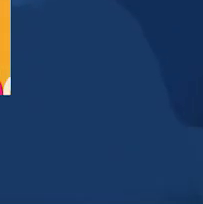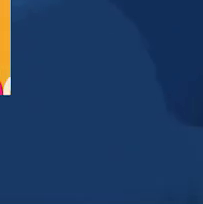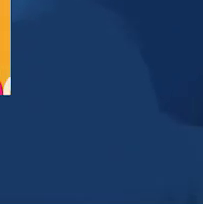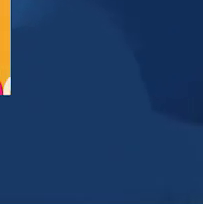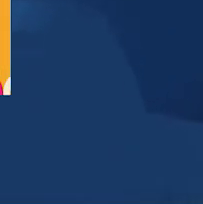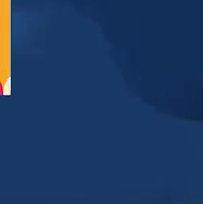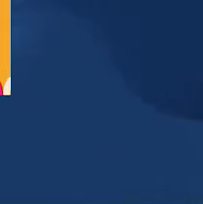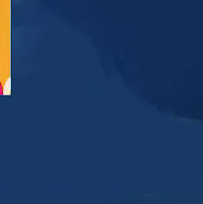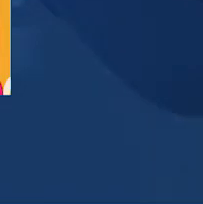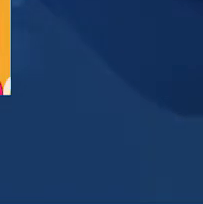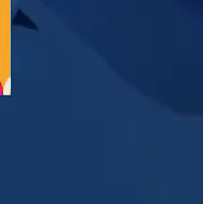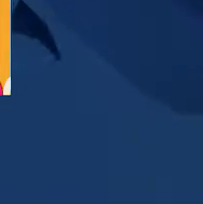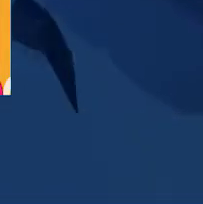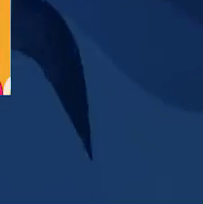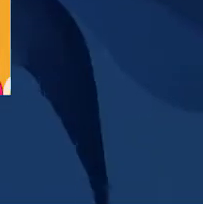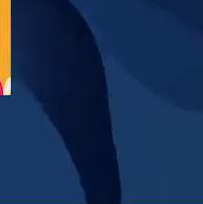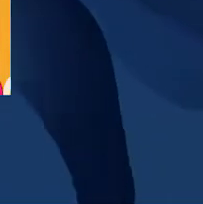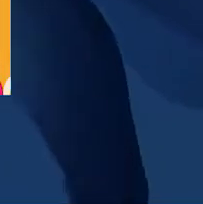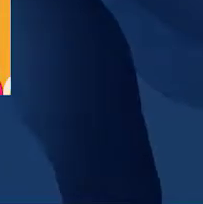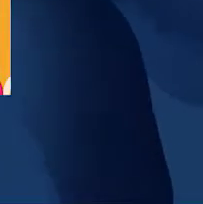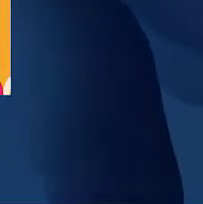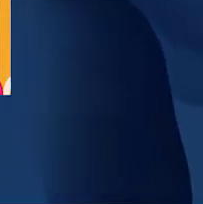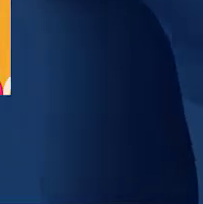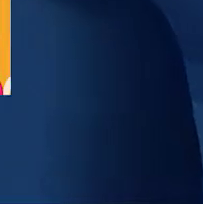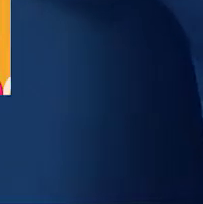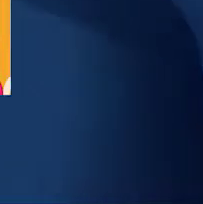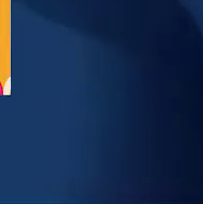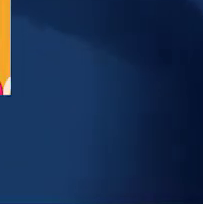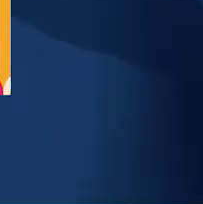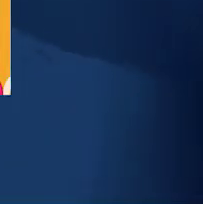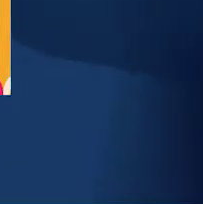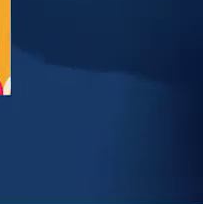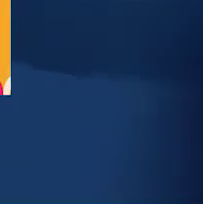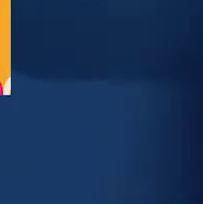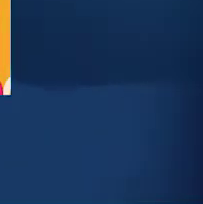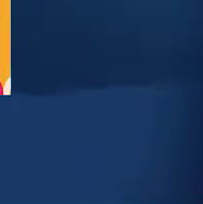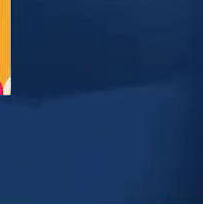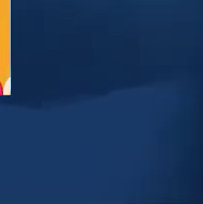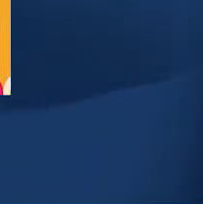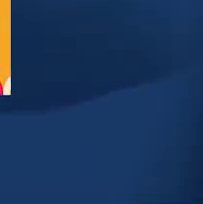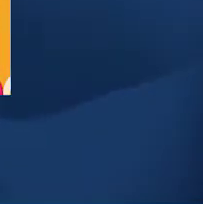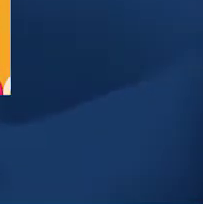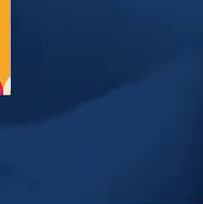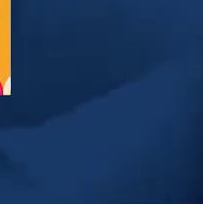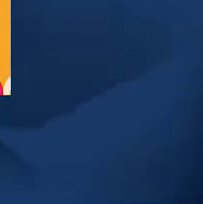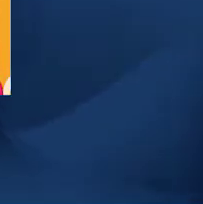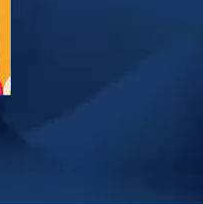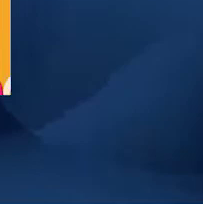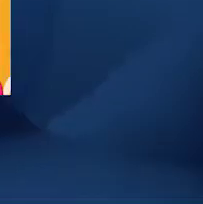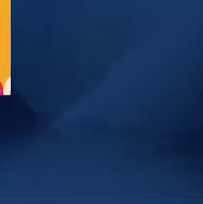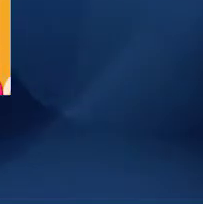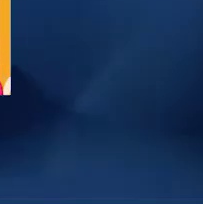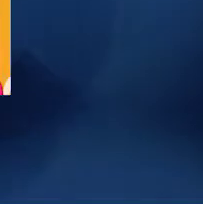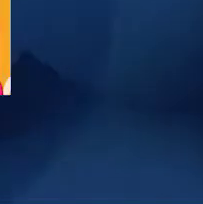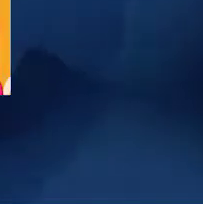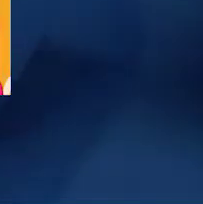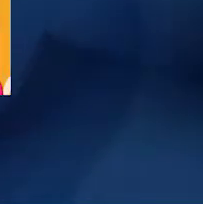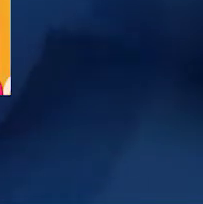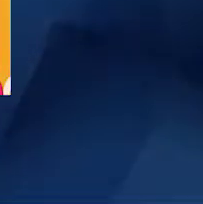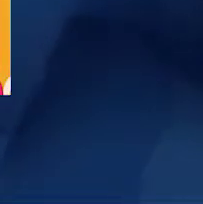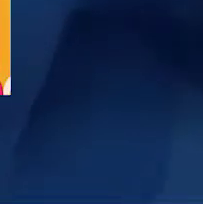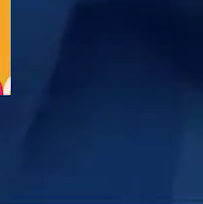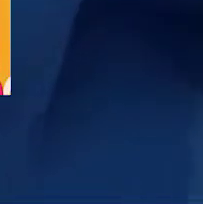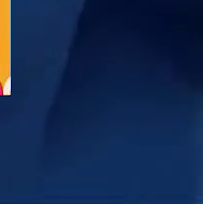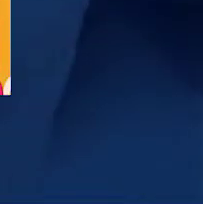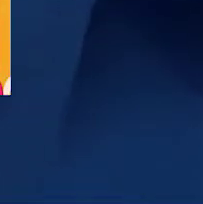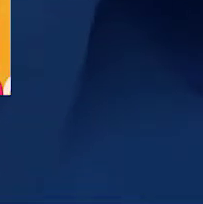era chiquitito, a la lectura le escapaba. Mi mamá con una chancla siempre me correteaba, quería que leyera, pero a mí no me gustaba. Mi papá